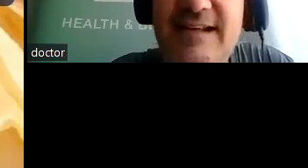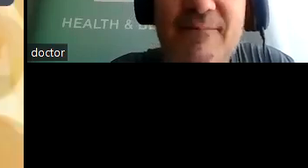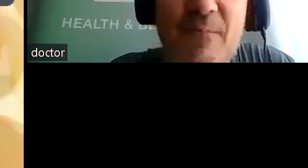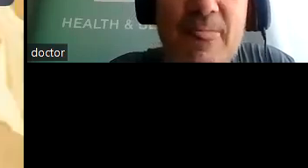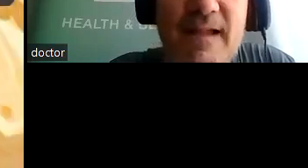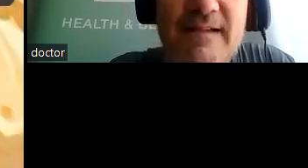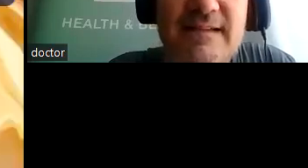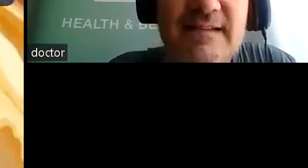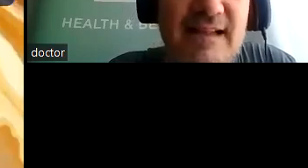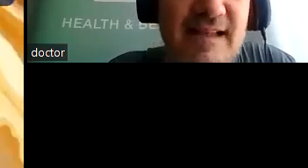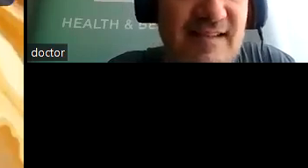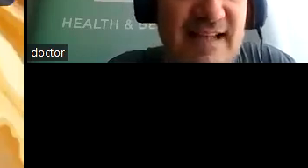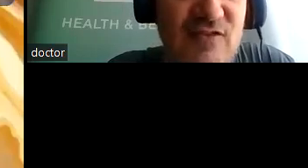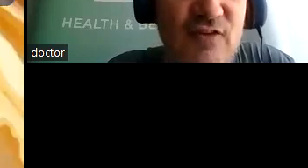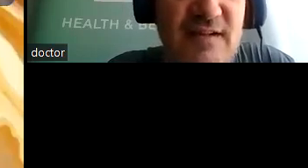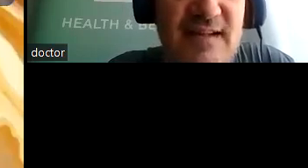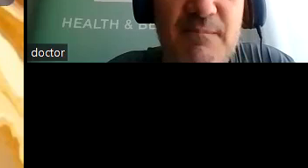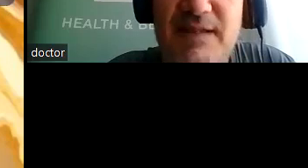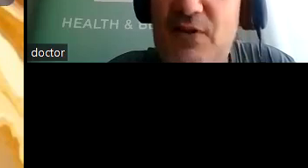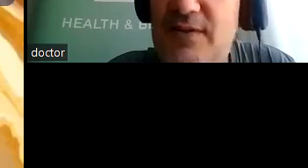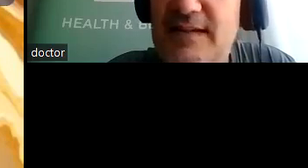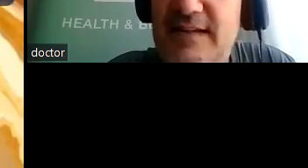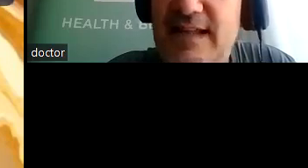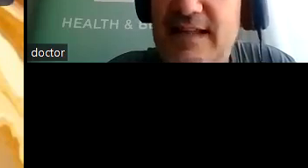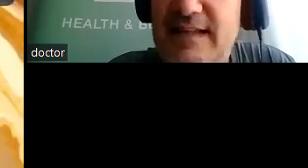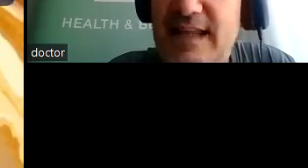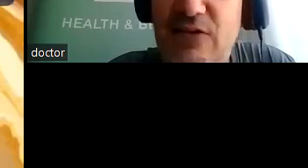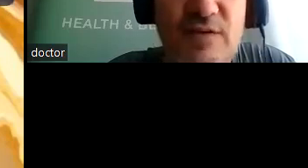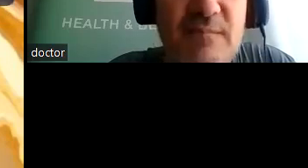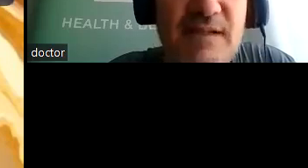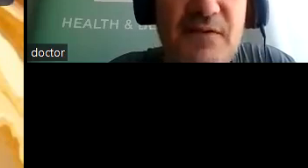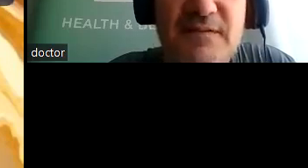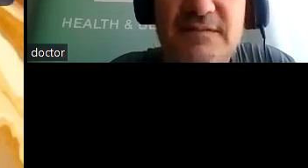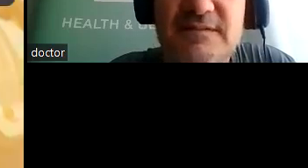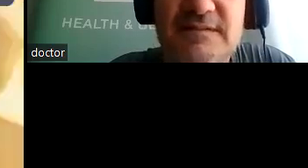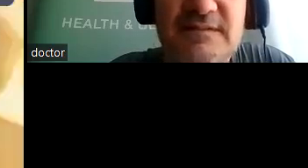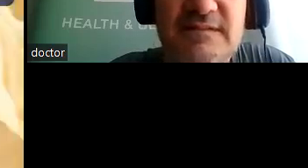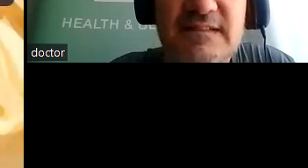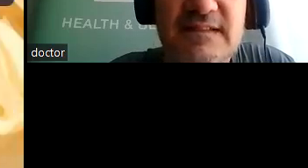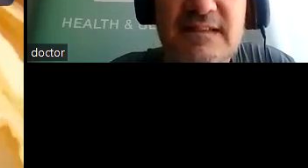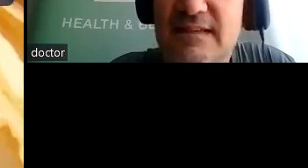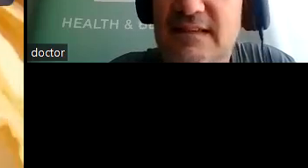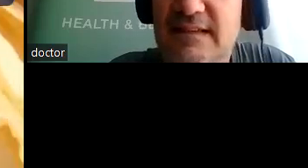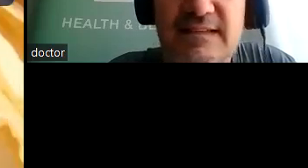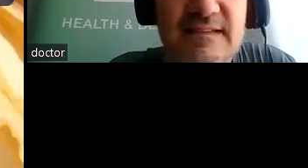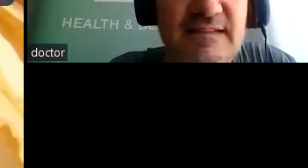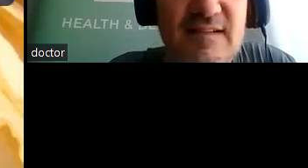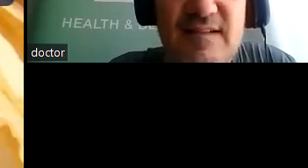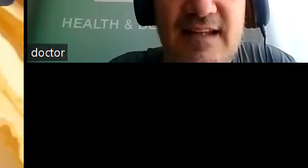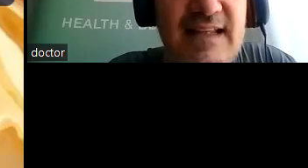ratones. Este estaría hecho en in vitro, en tejidos in vitro.